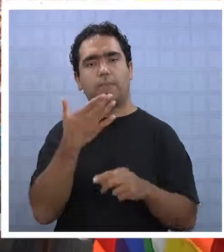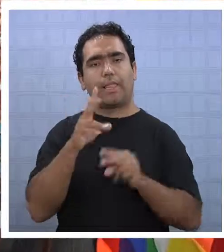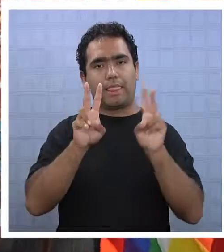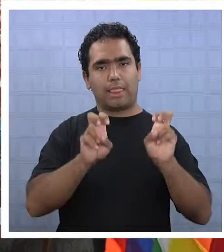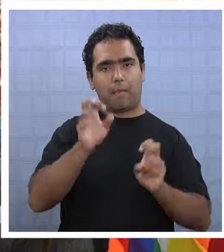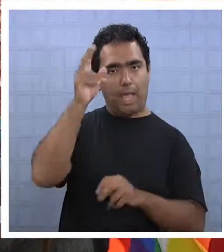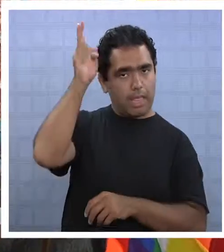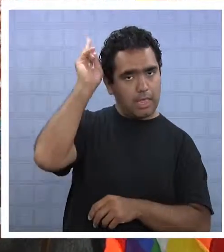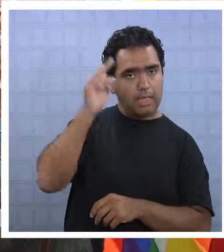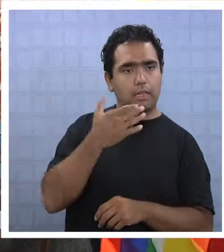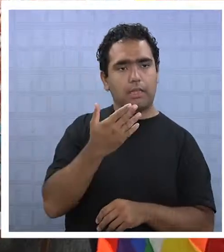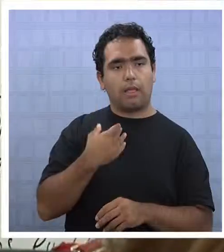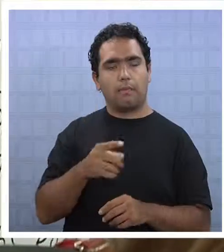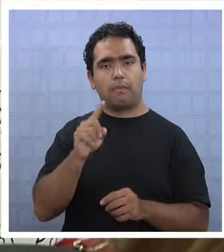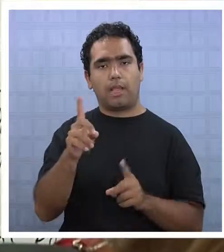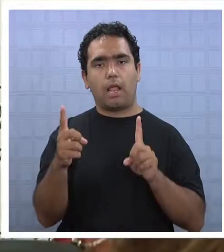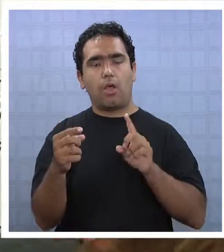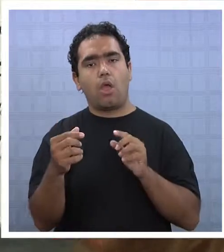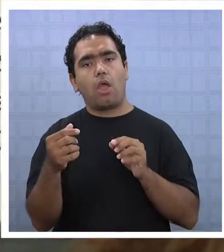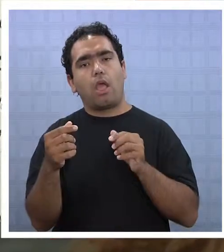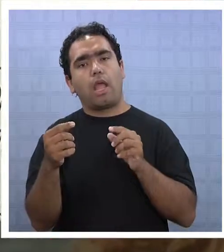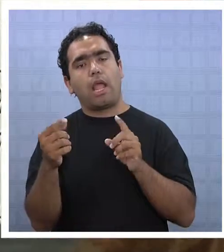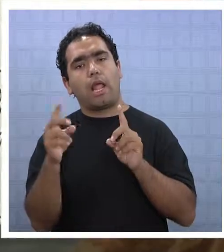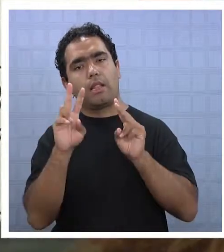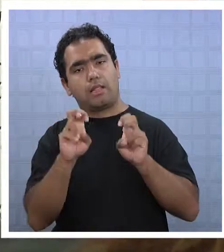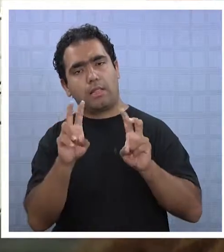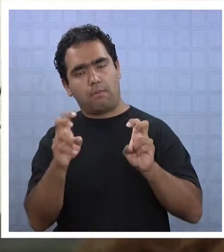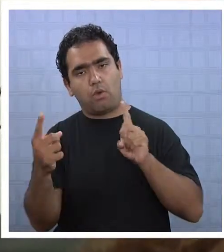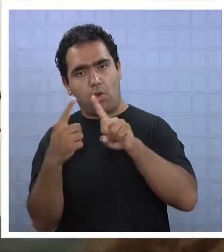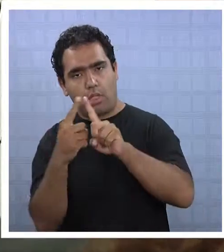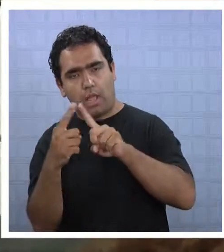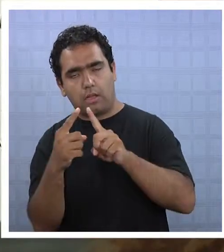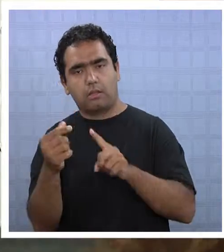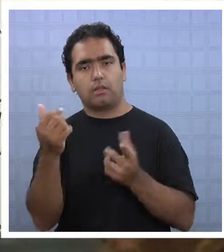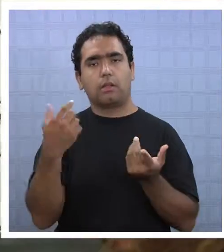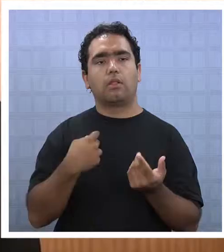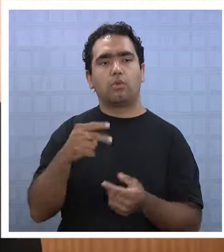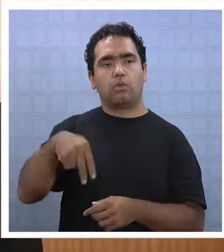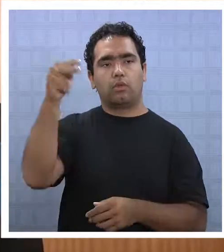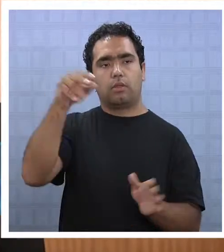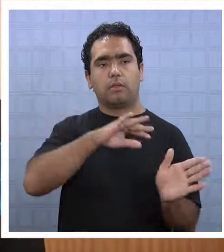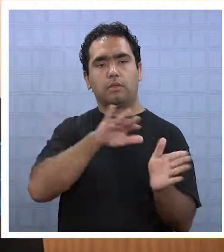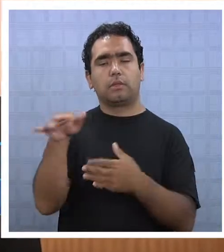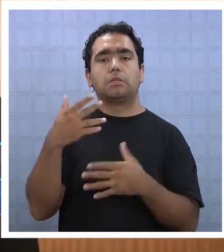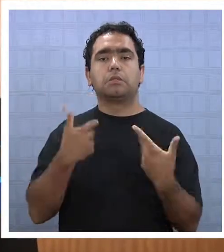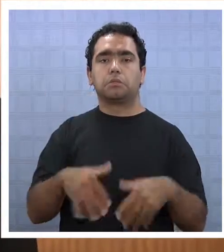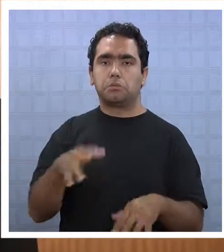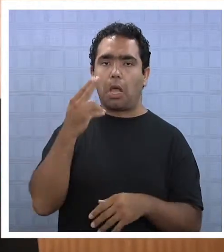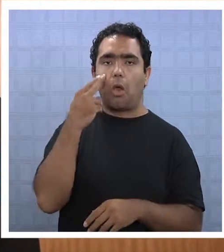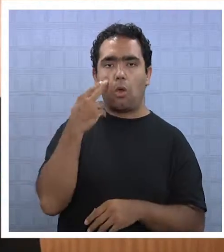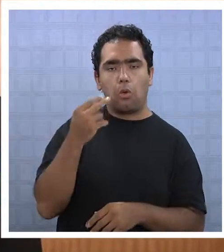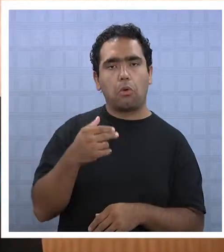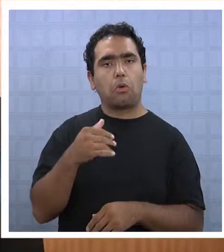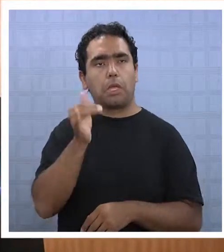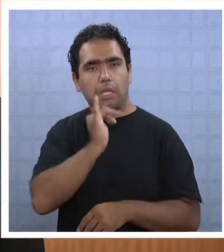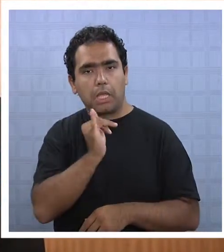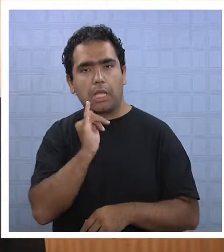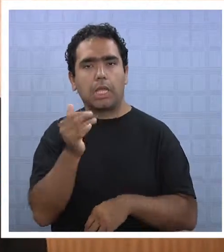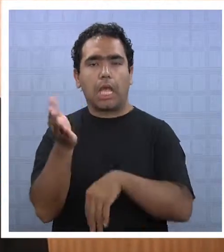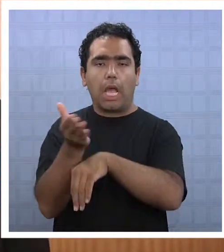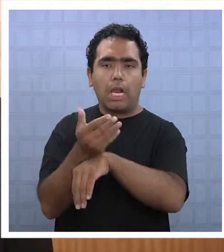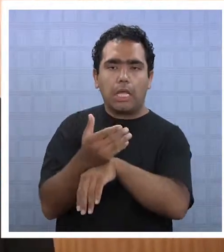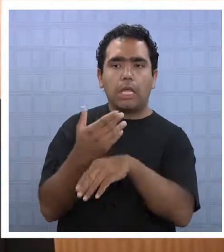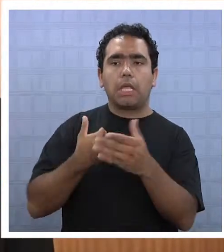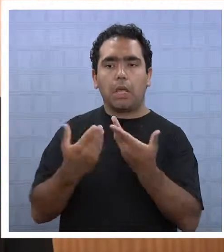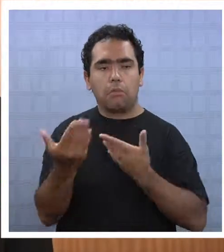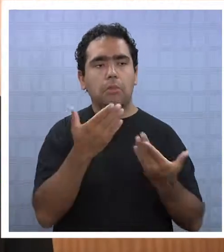y vínculos con la zona norte. Visitaba habitualmente Iquique, Arica, el altiplano, he tenido la suerte de compartir mucho